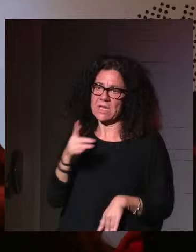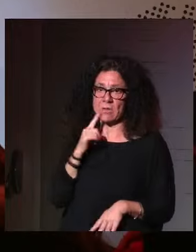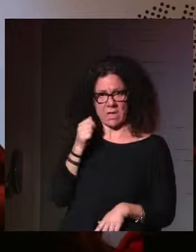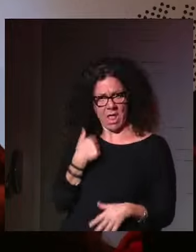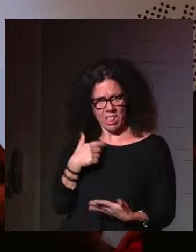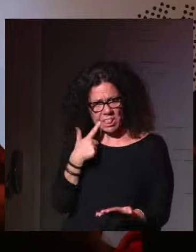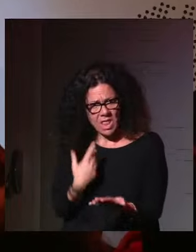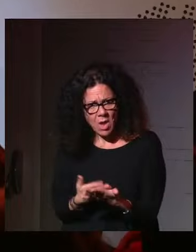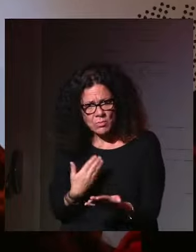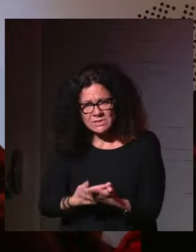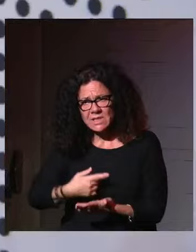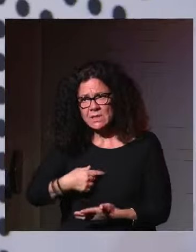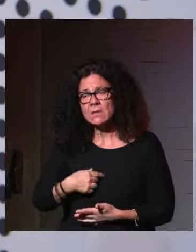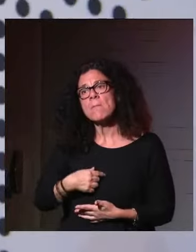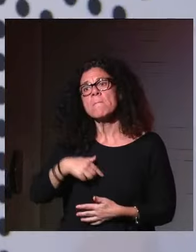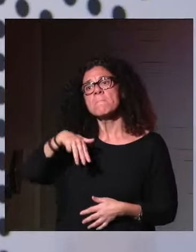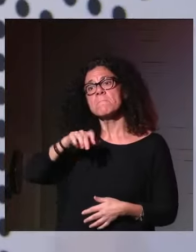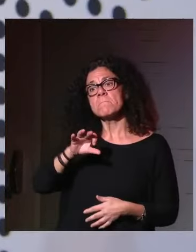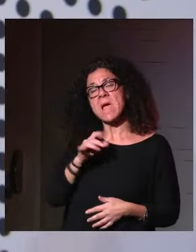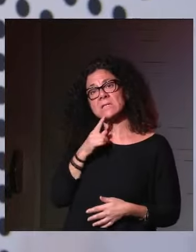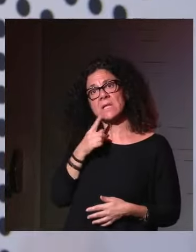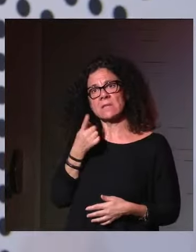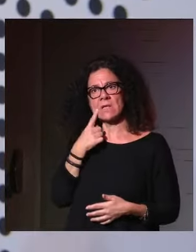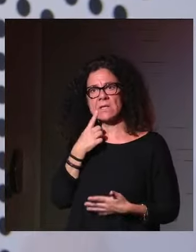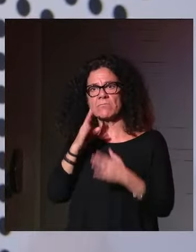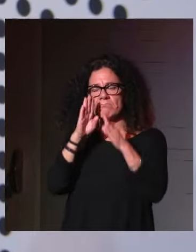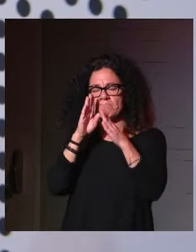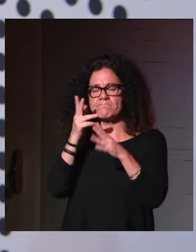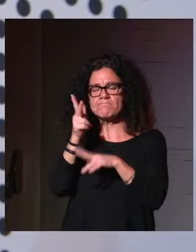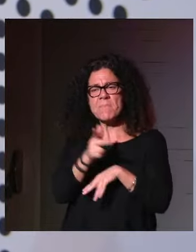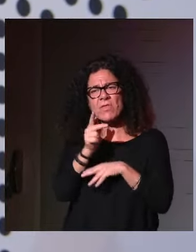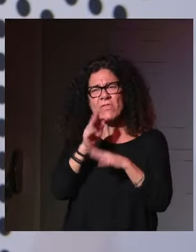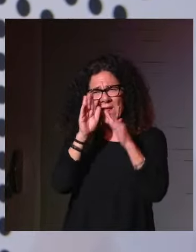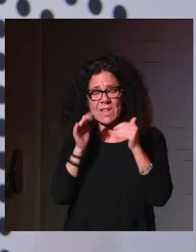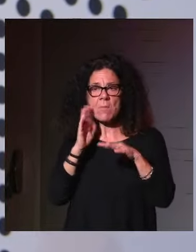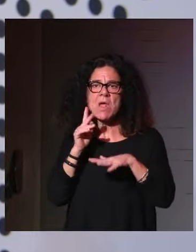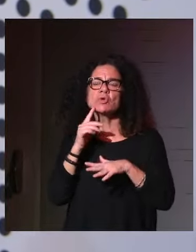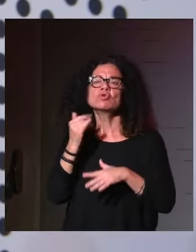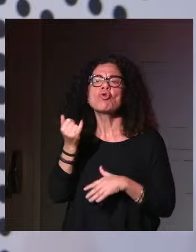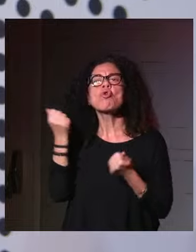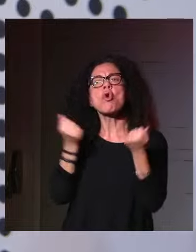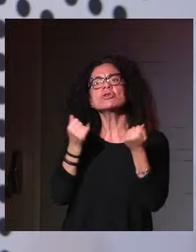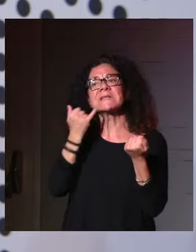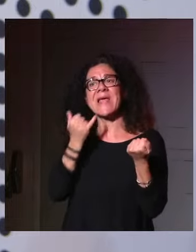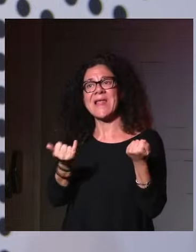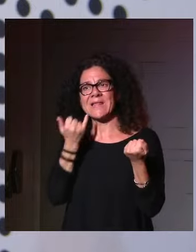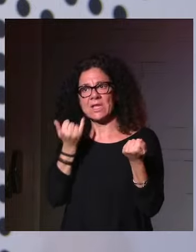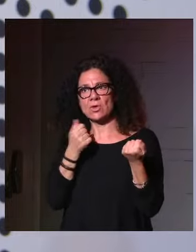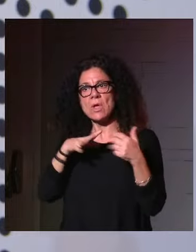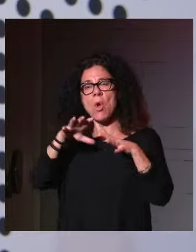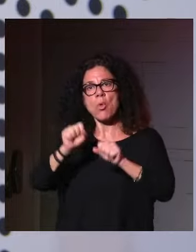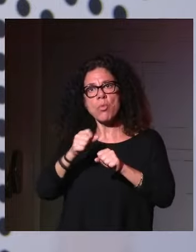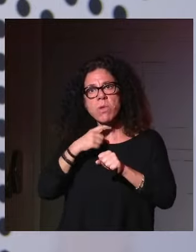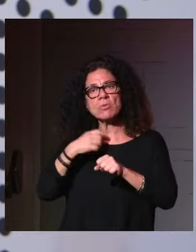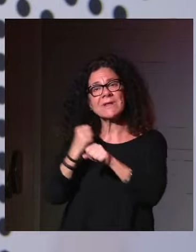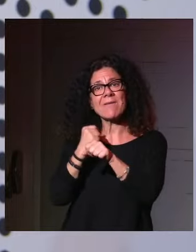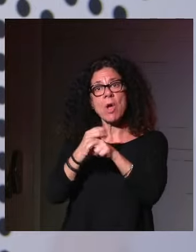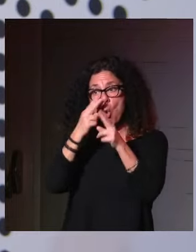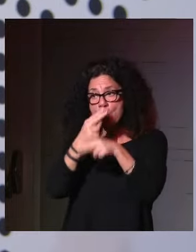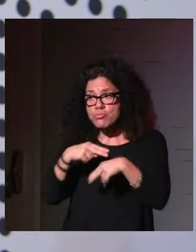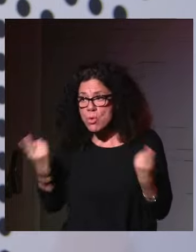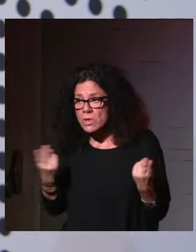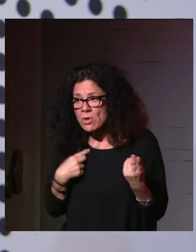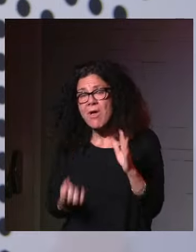elios ma en sacar el lítio de Argentina para sus autos eléctricos y va a ocupar la función pública y fue el que genera des